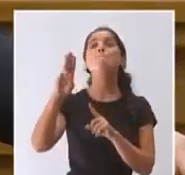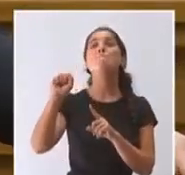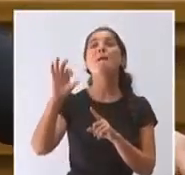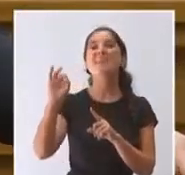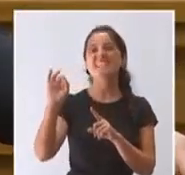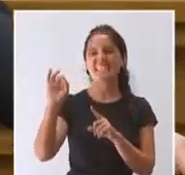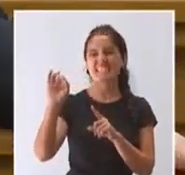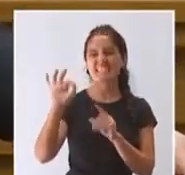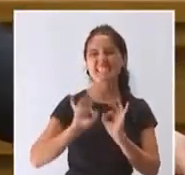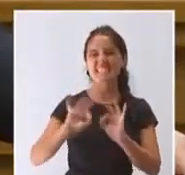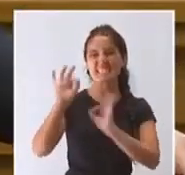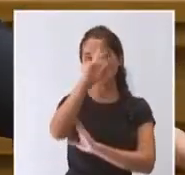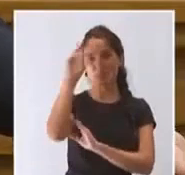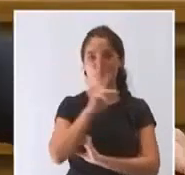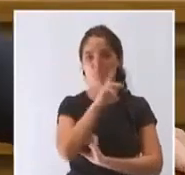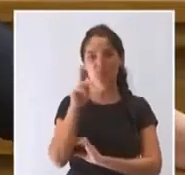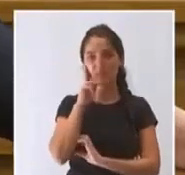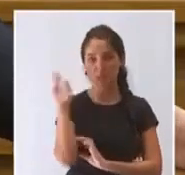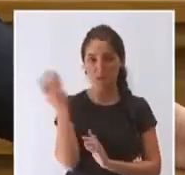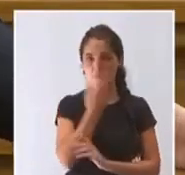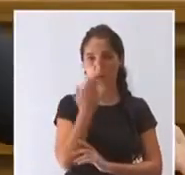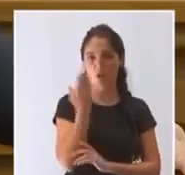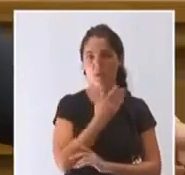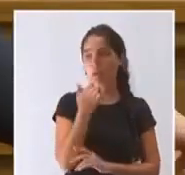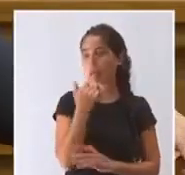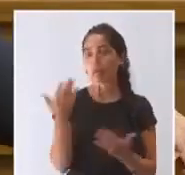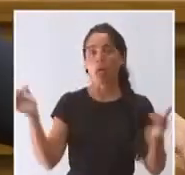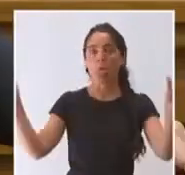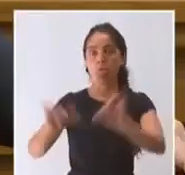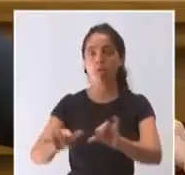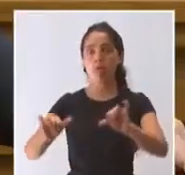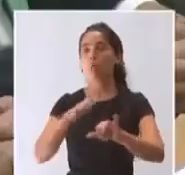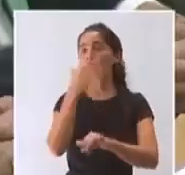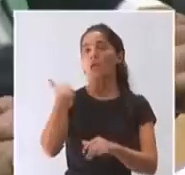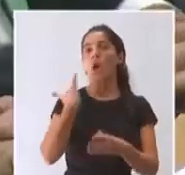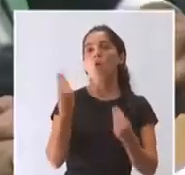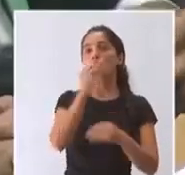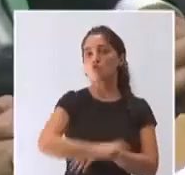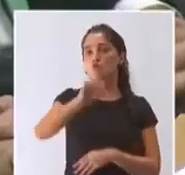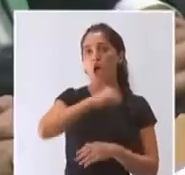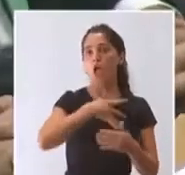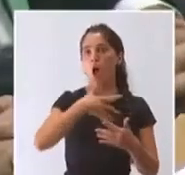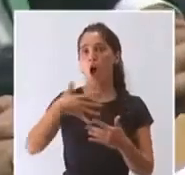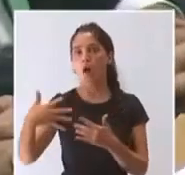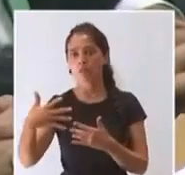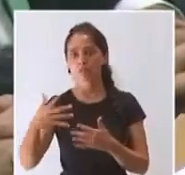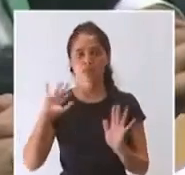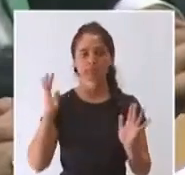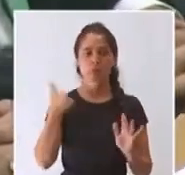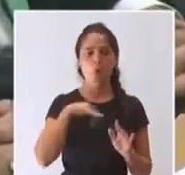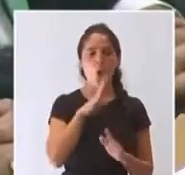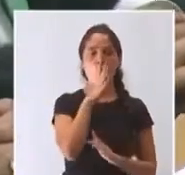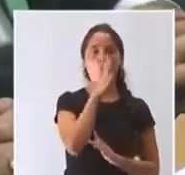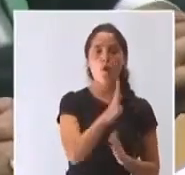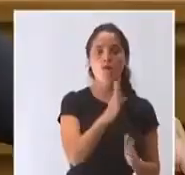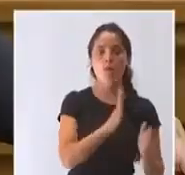bueno de educación que se caía que no aguantaba que ya llevaba muchos años bueno pues pasó toda una legislatura no sólo no se cambió